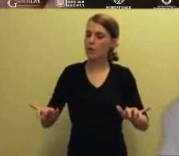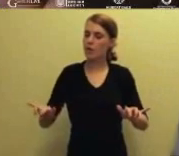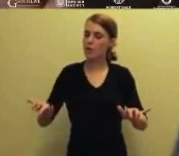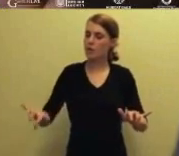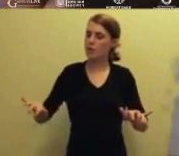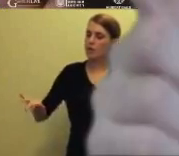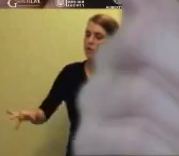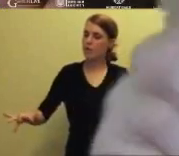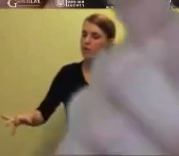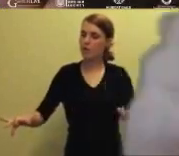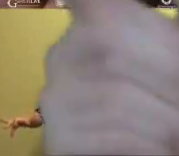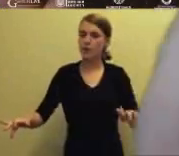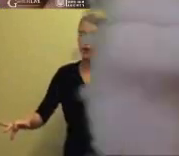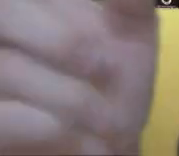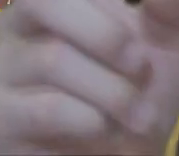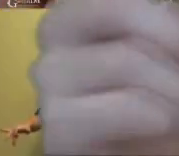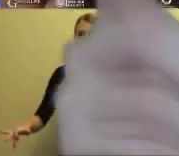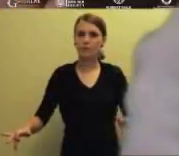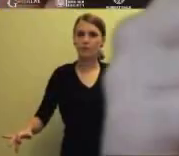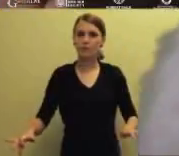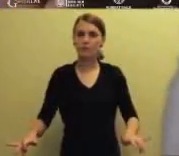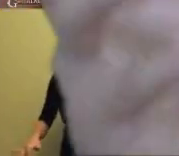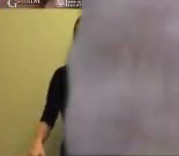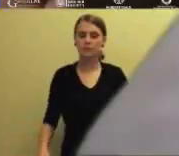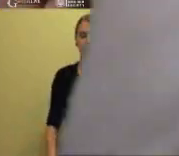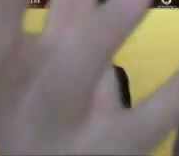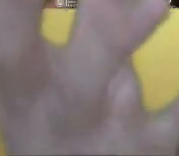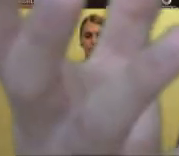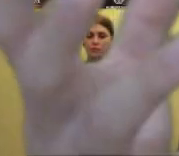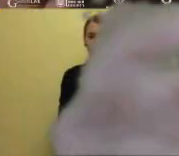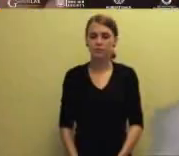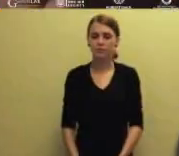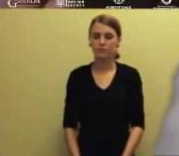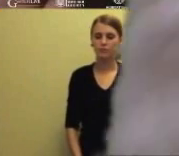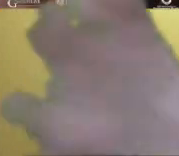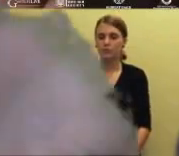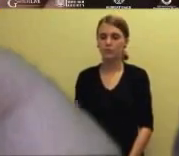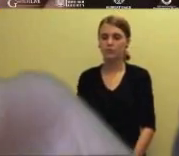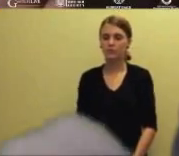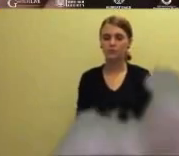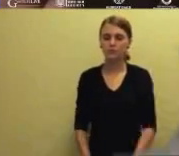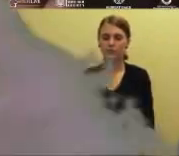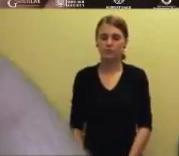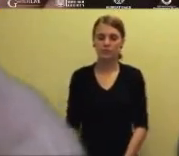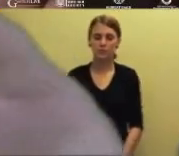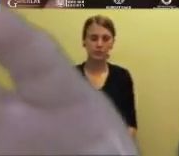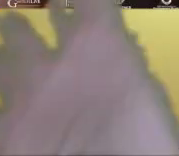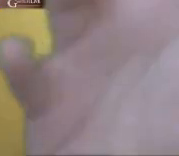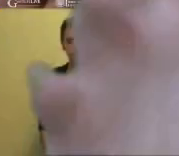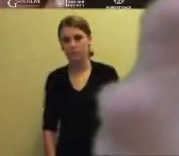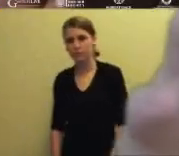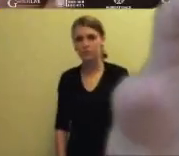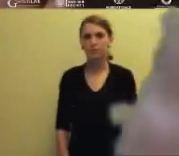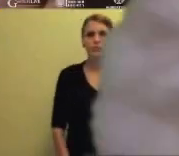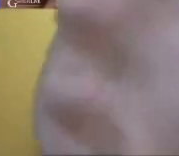actores no han ido a una escuela interpretación han hecho en cuestión ha hecho nada son un aprendiz chavales pues es sordomudo de verdad que han agarrado para la película vamos creo que la mayoría